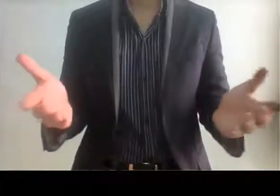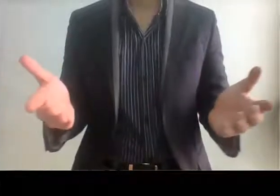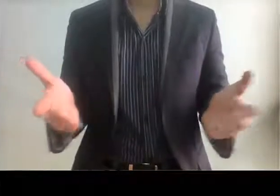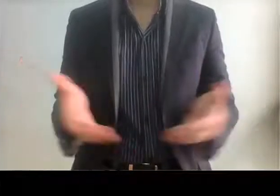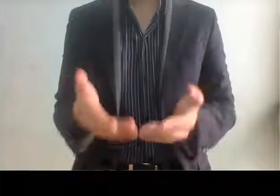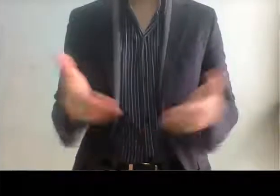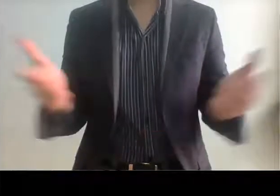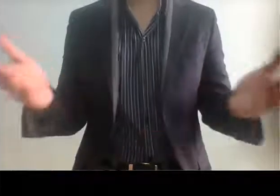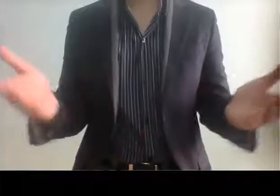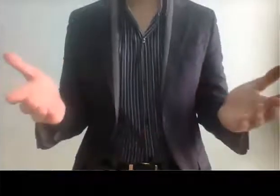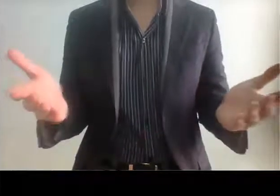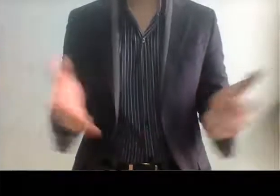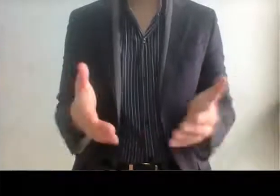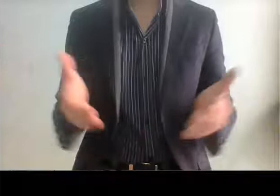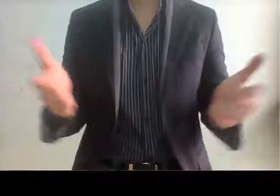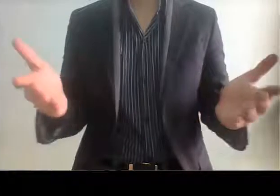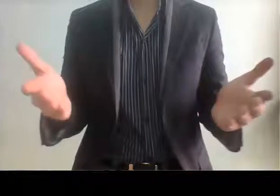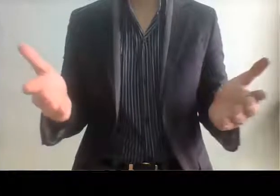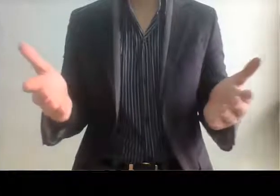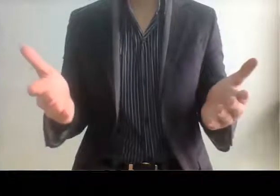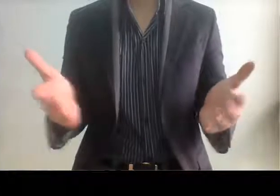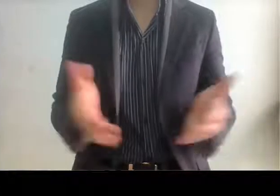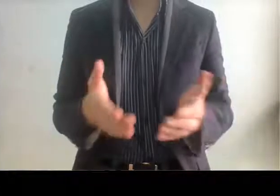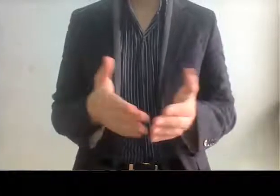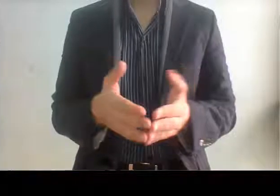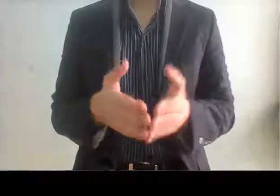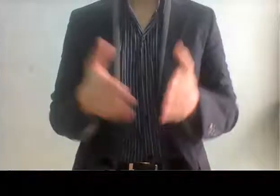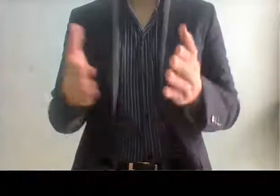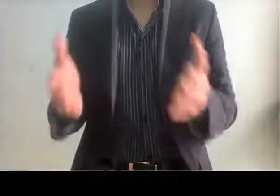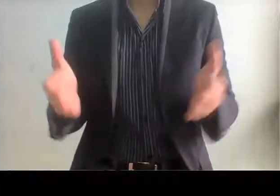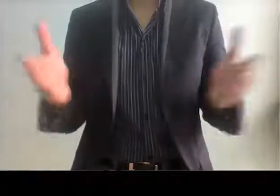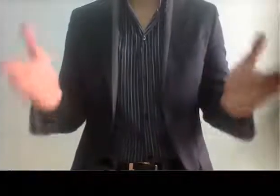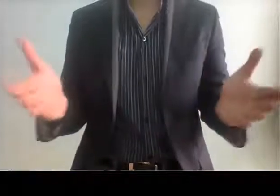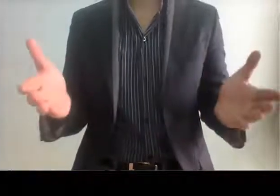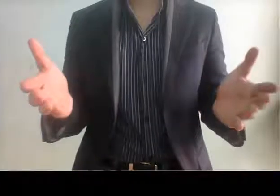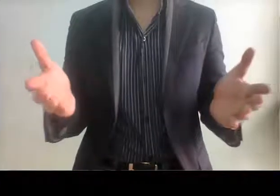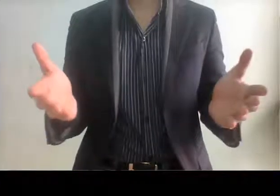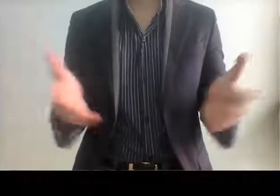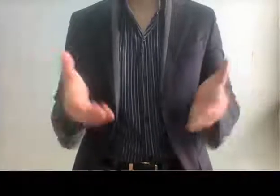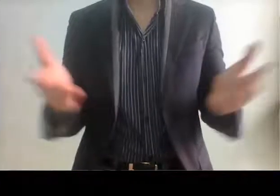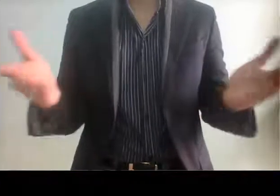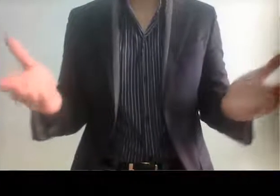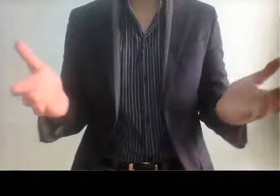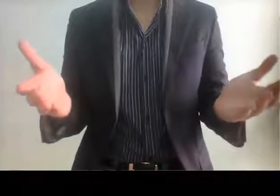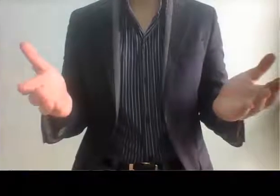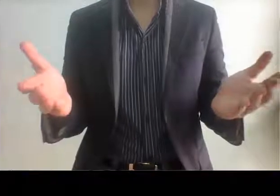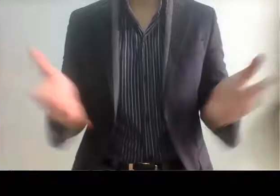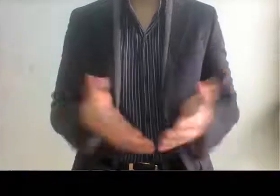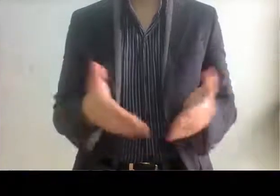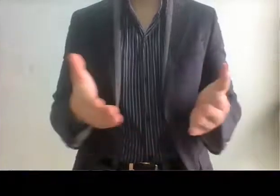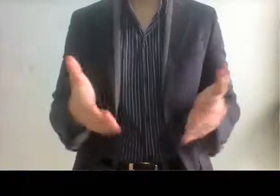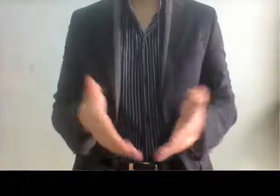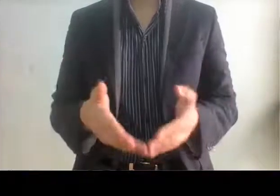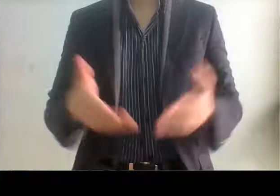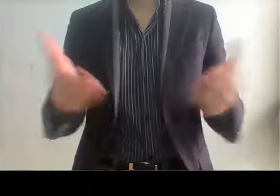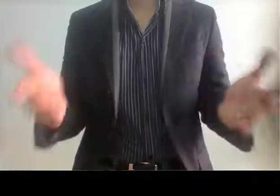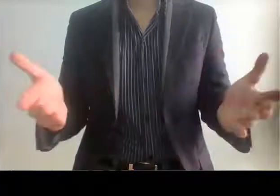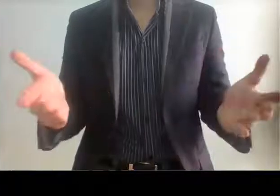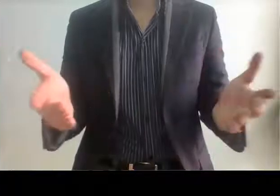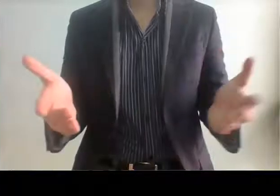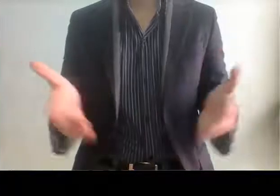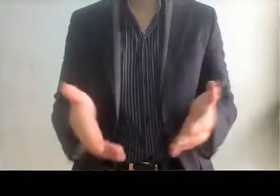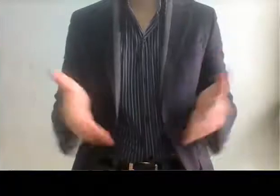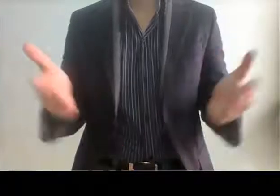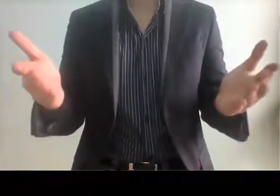ya. Pero bueno, eso no siempre ocurre y pues qué termina ocasionando que pues el modelo predictivo que tuvieran pues no funcionara bien. Porque incluso se habla que hasta los